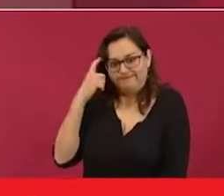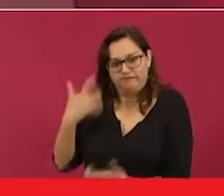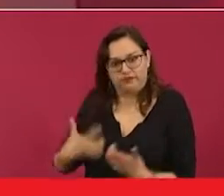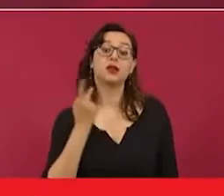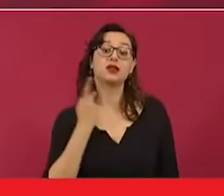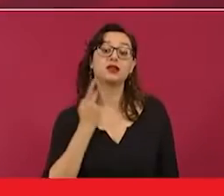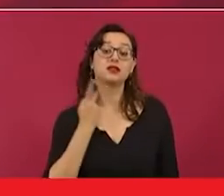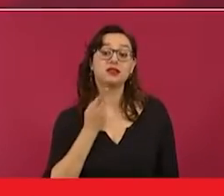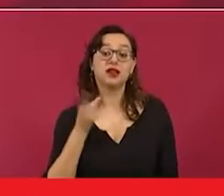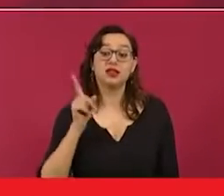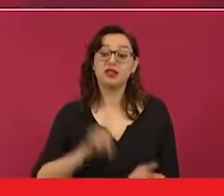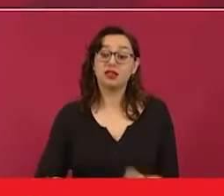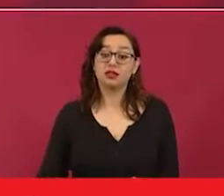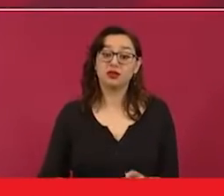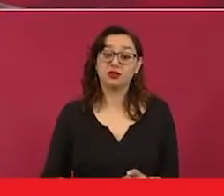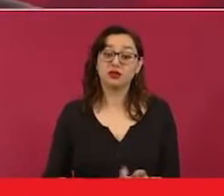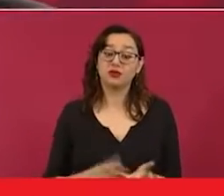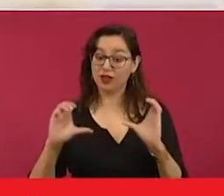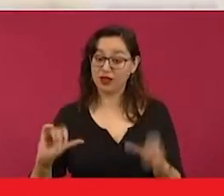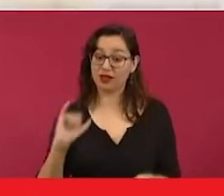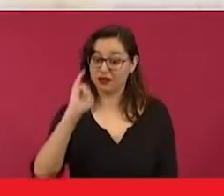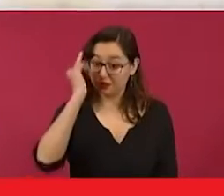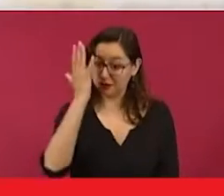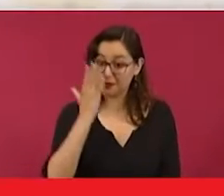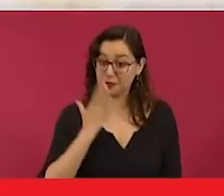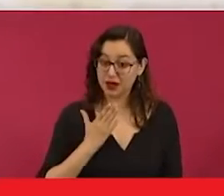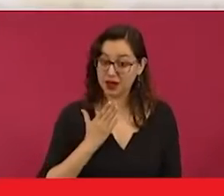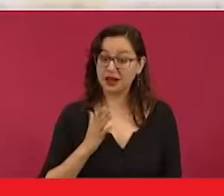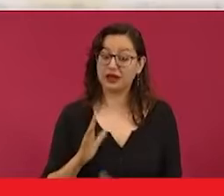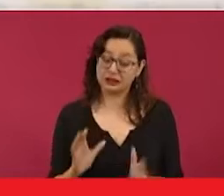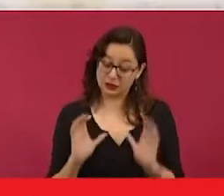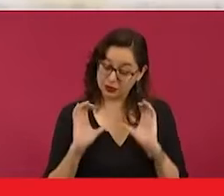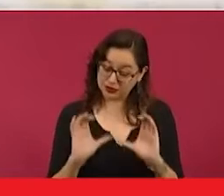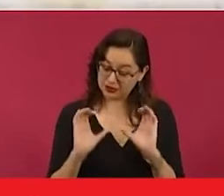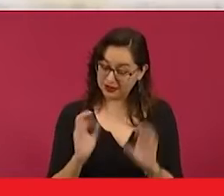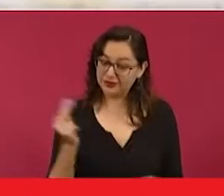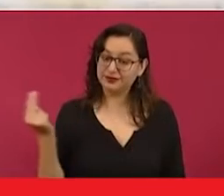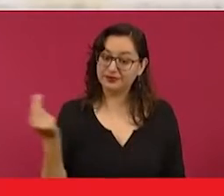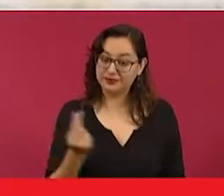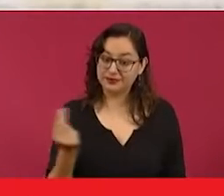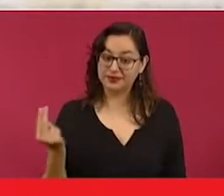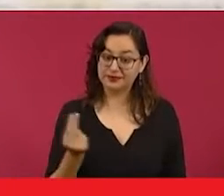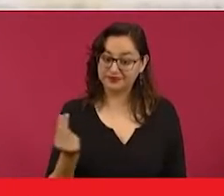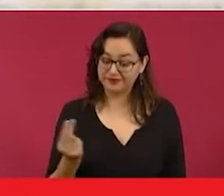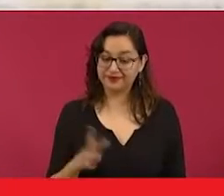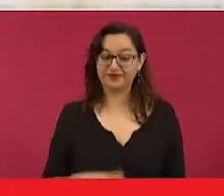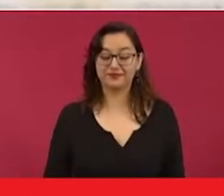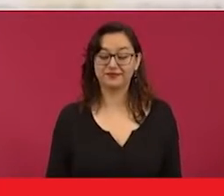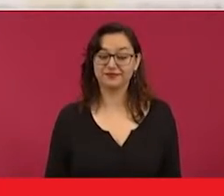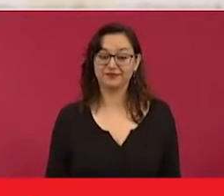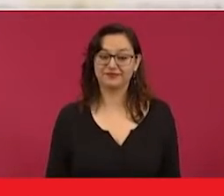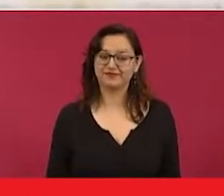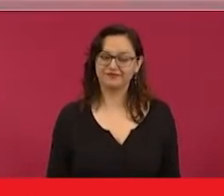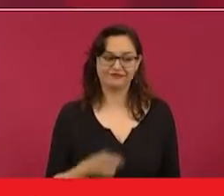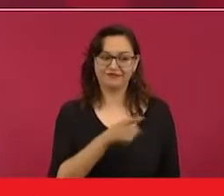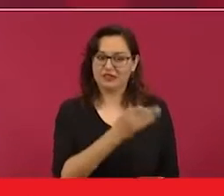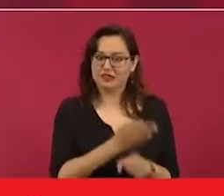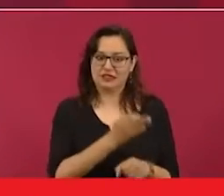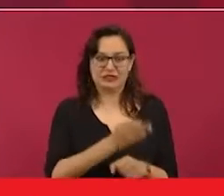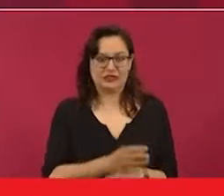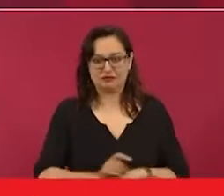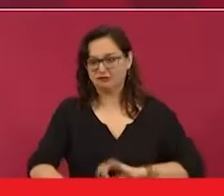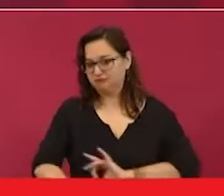debe hacer es el ridículo. Hay que cuidar eso. Y entonces ya están,